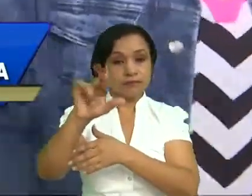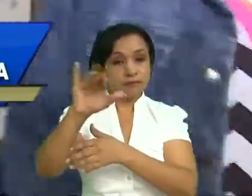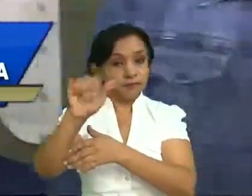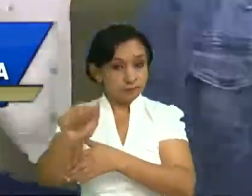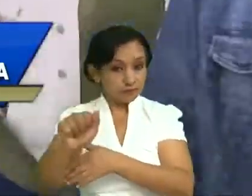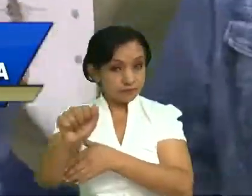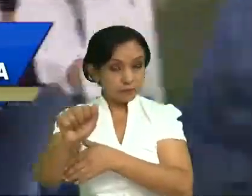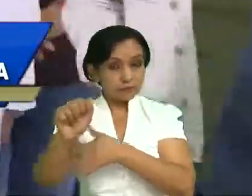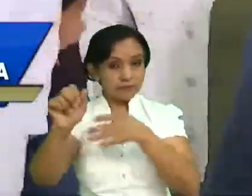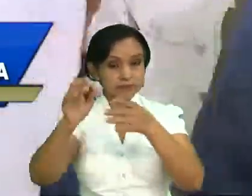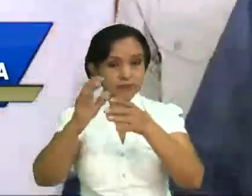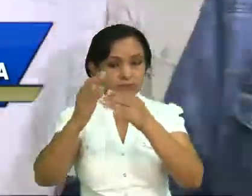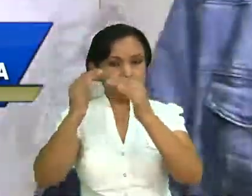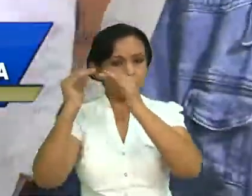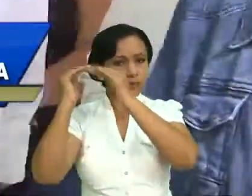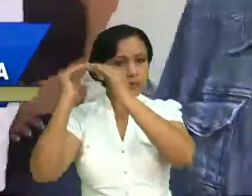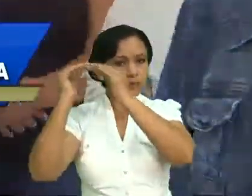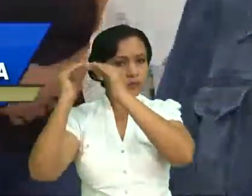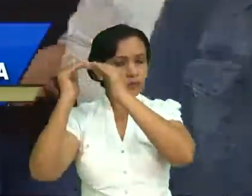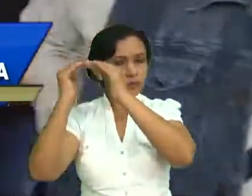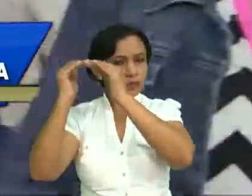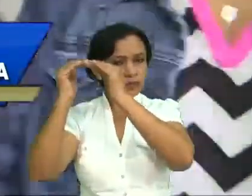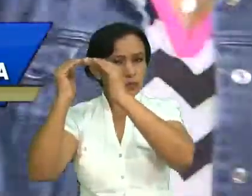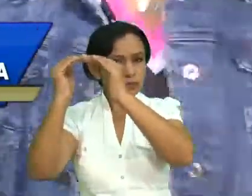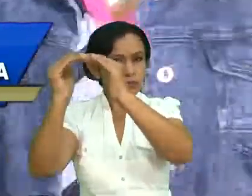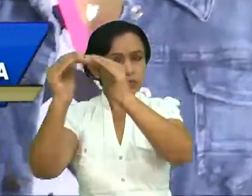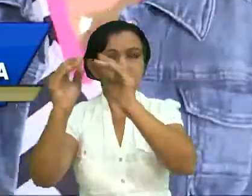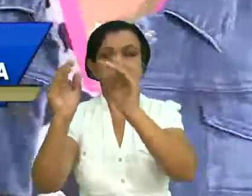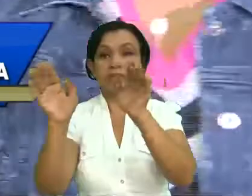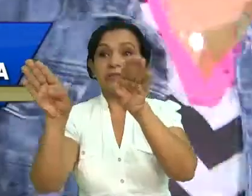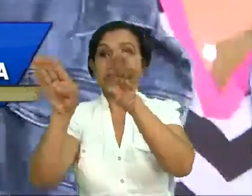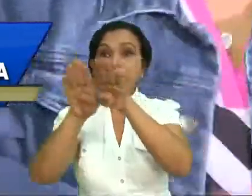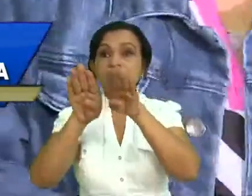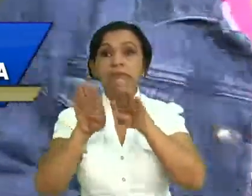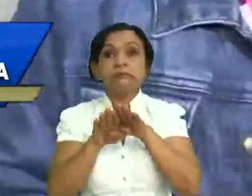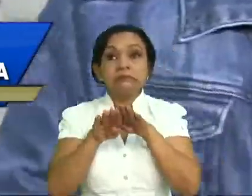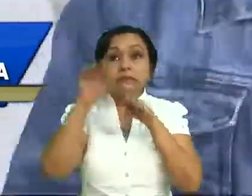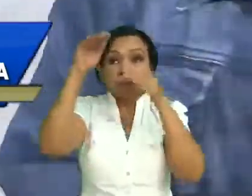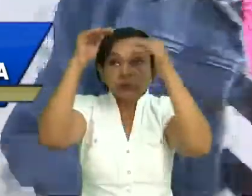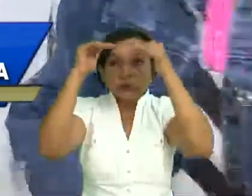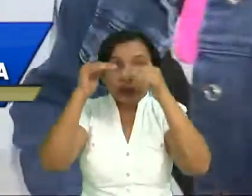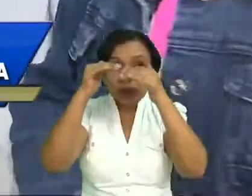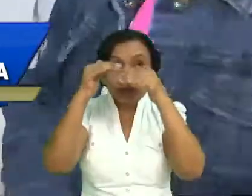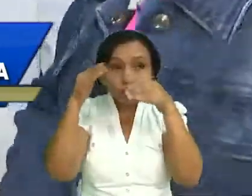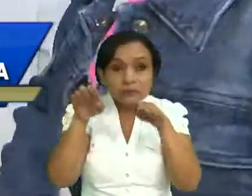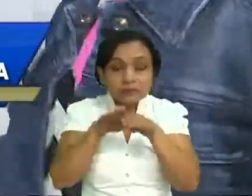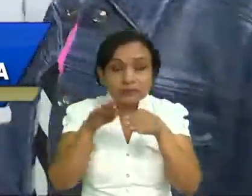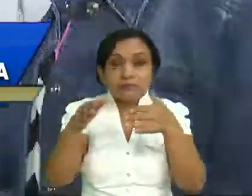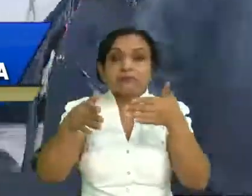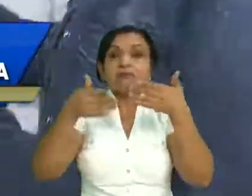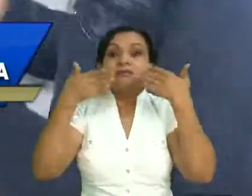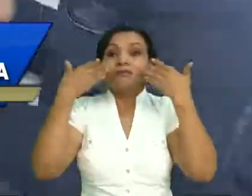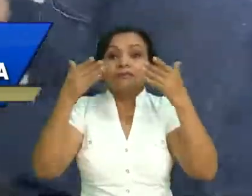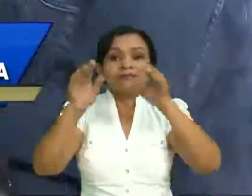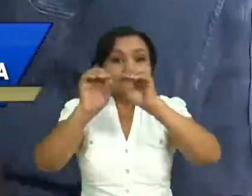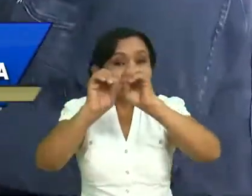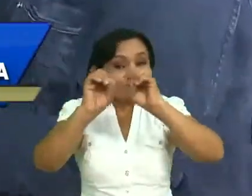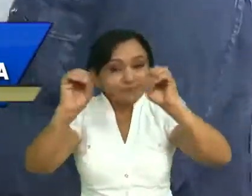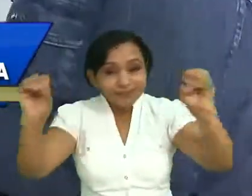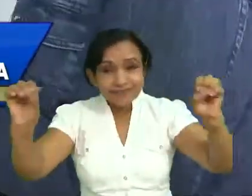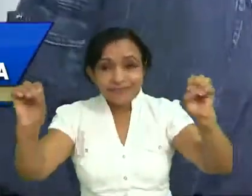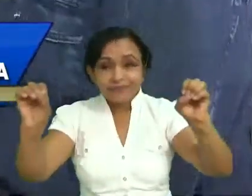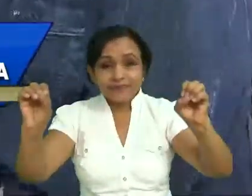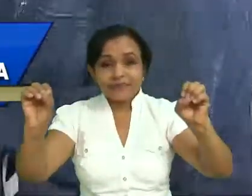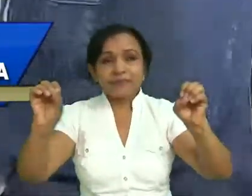hicimos un galerón donde ahí no había mucha ventilación porque el techo era muy bajo, no había condiciones ahí en ese mercado, y es uno de